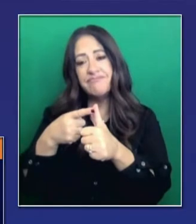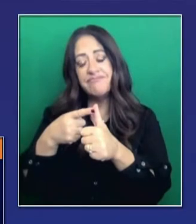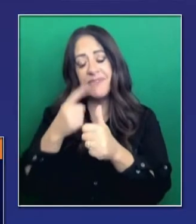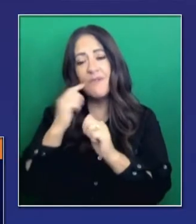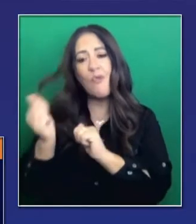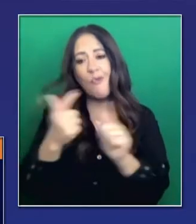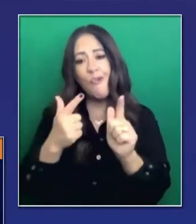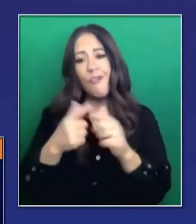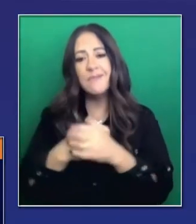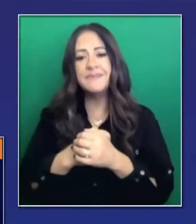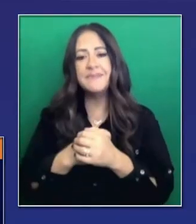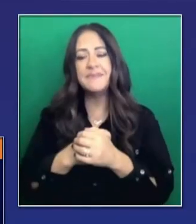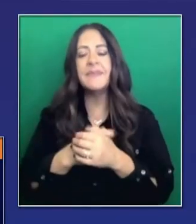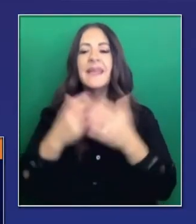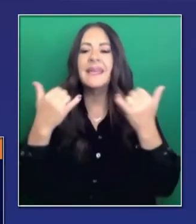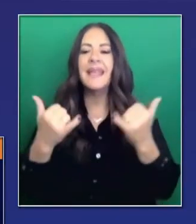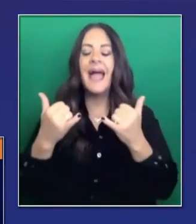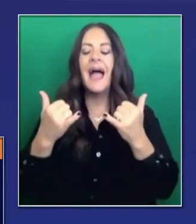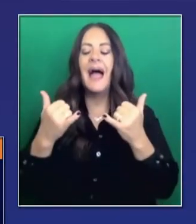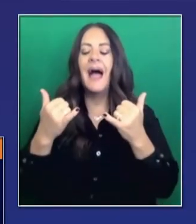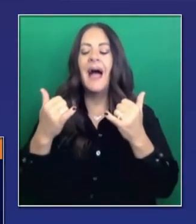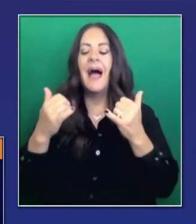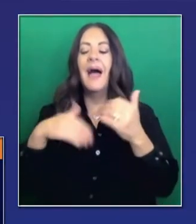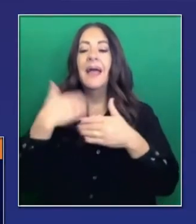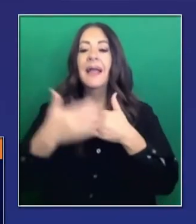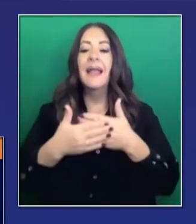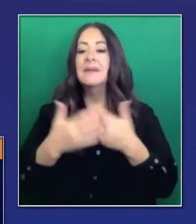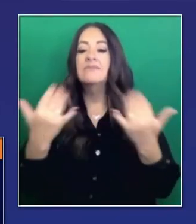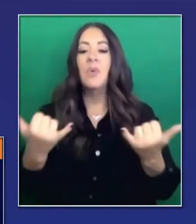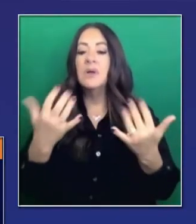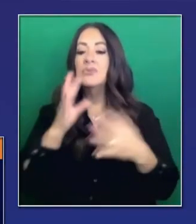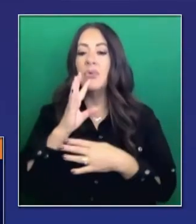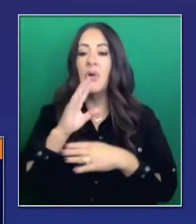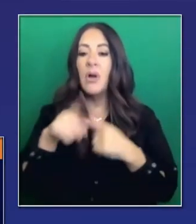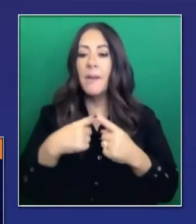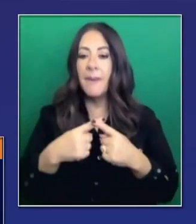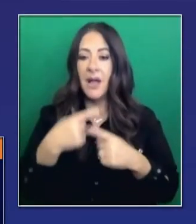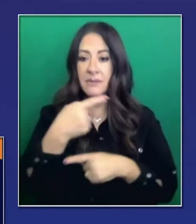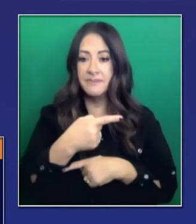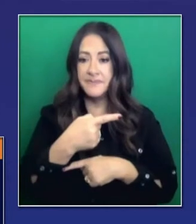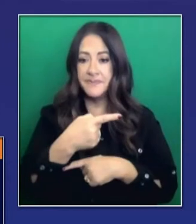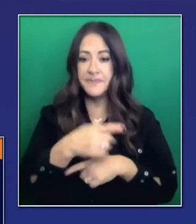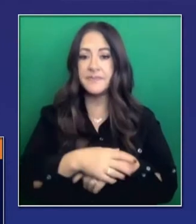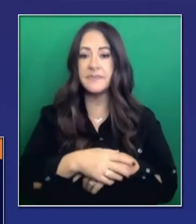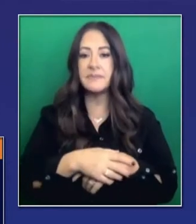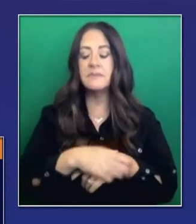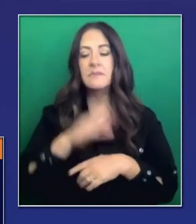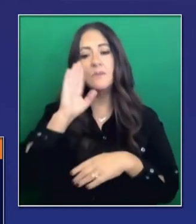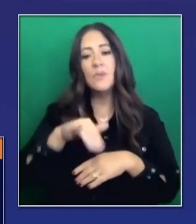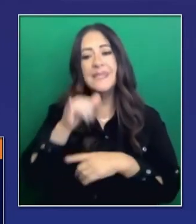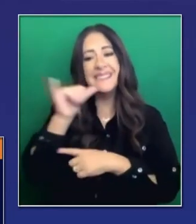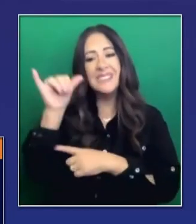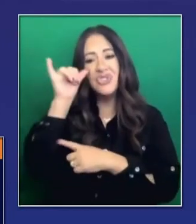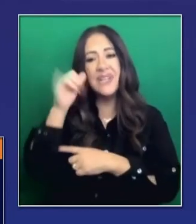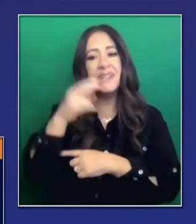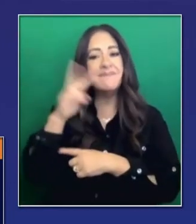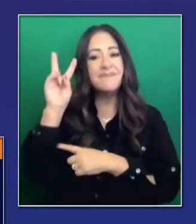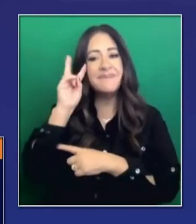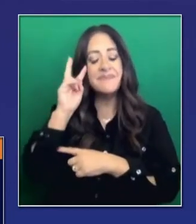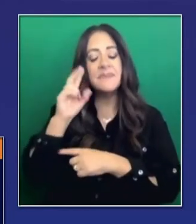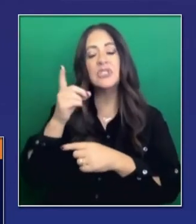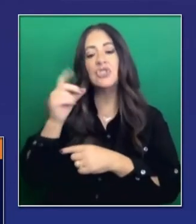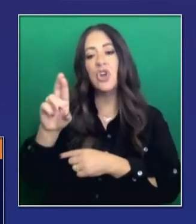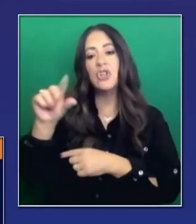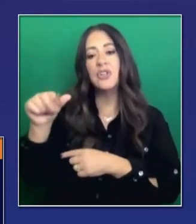todo y como la primera prioridad. Bien, hablaremos de las pautas actuales. Ayer hablamos de la cifra,